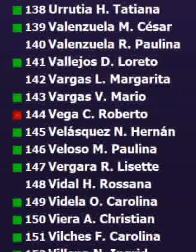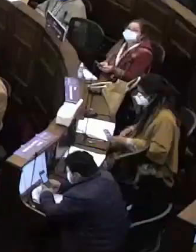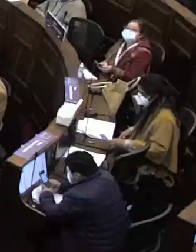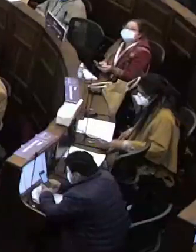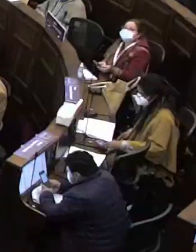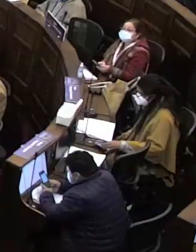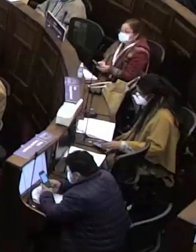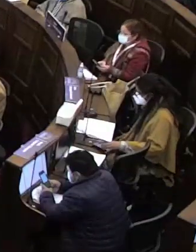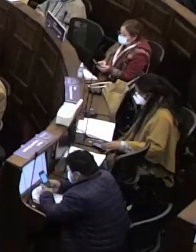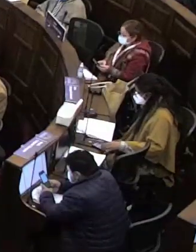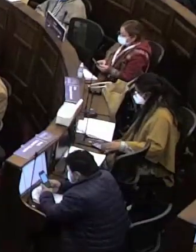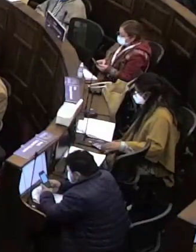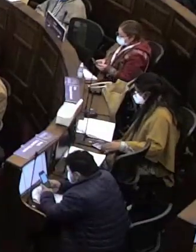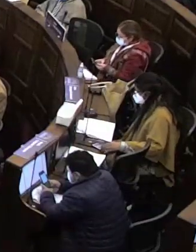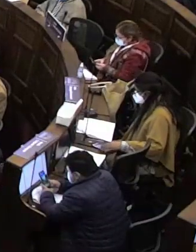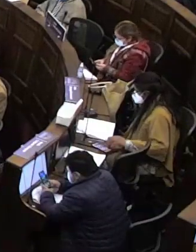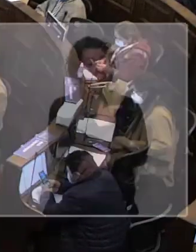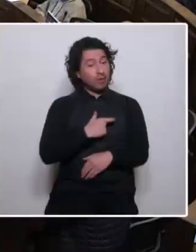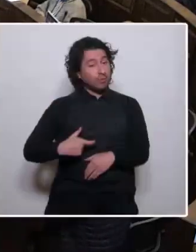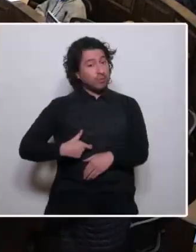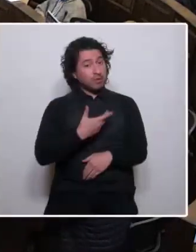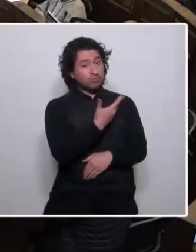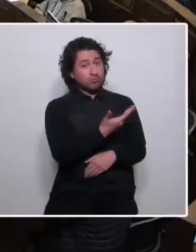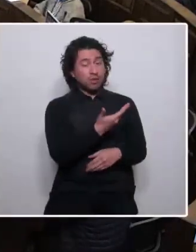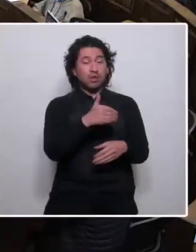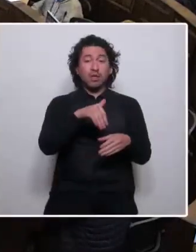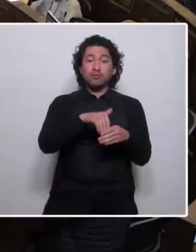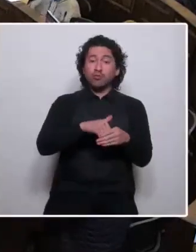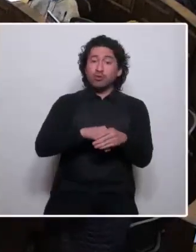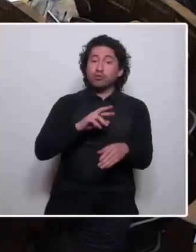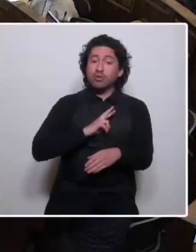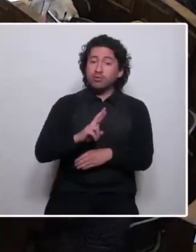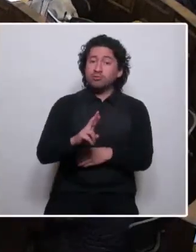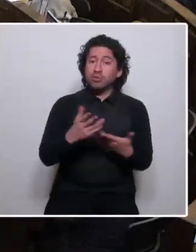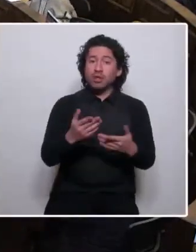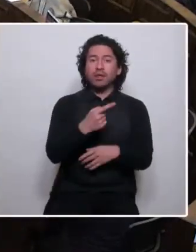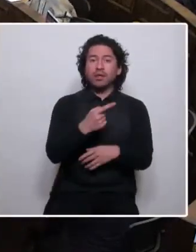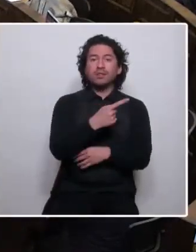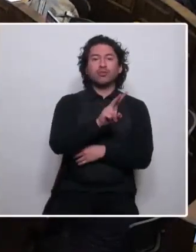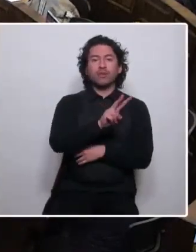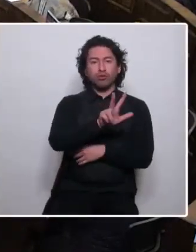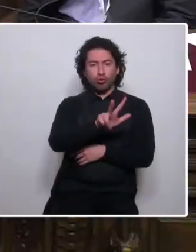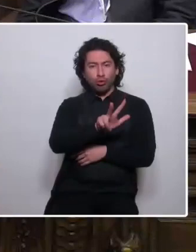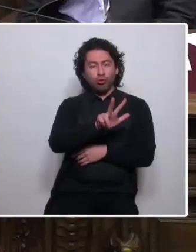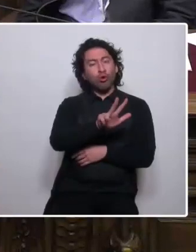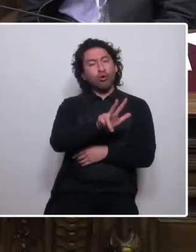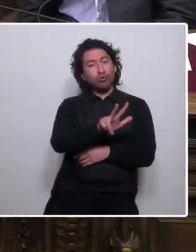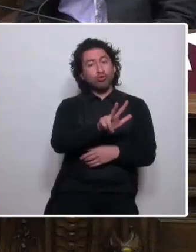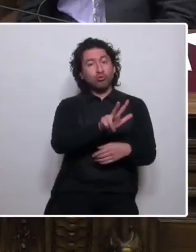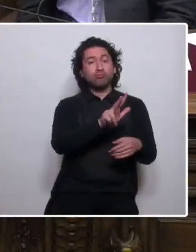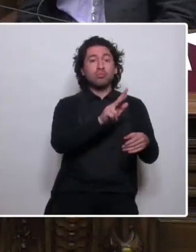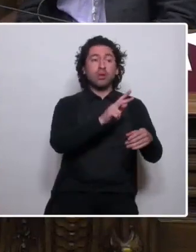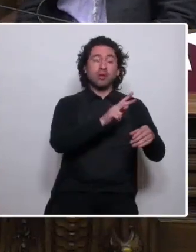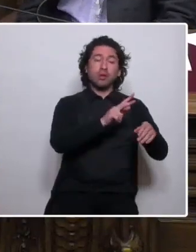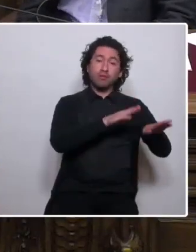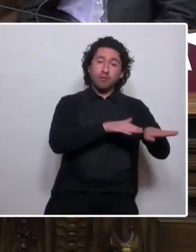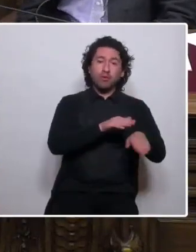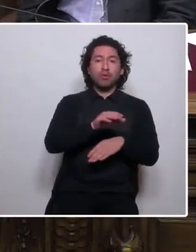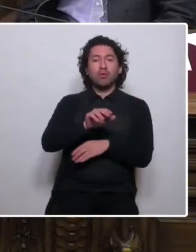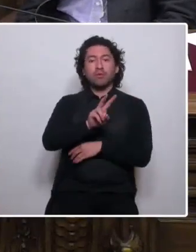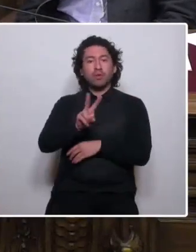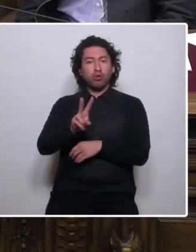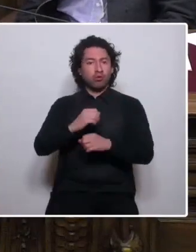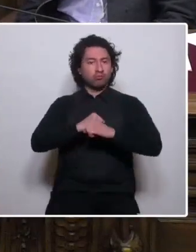Señora Presidenta, el resultado de la votación es 128 votos a favor, 22 en